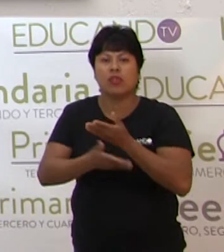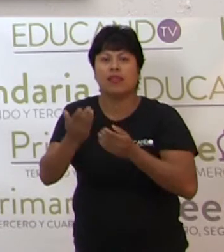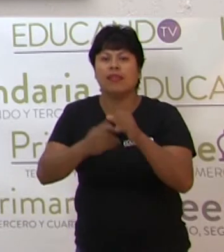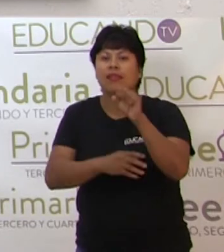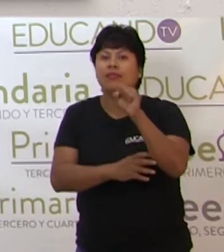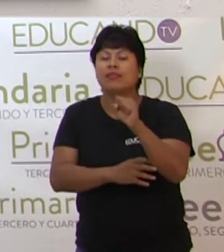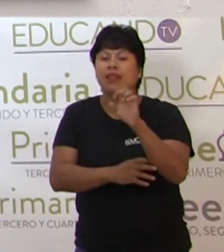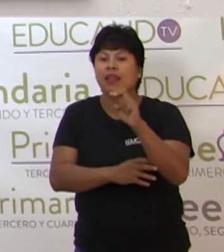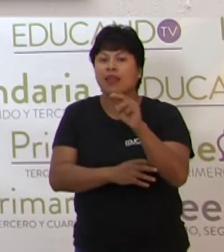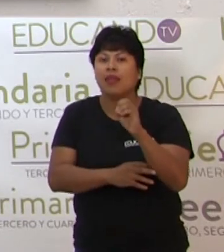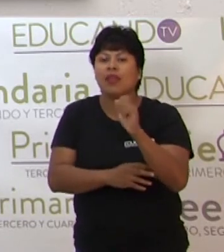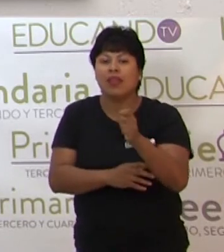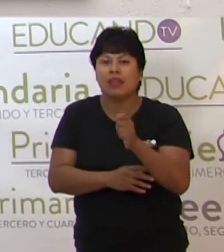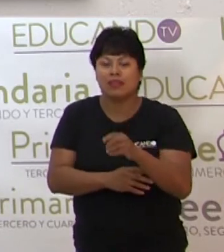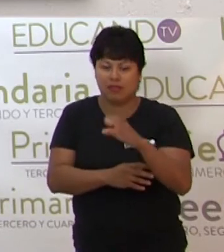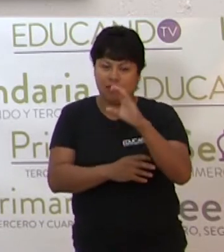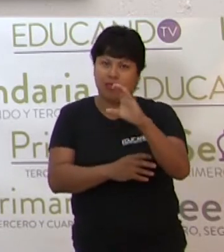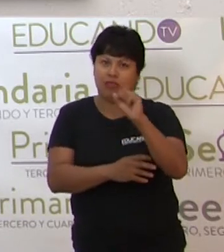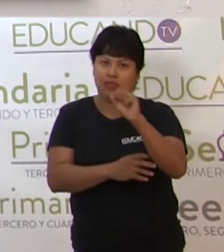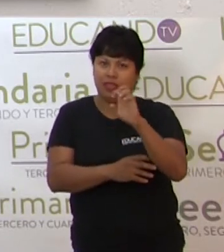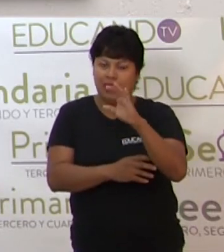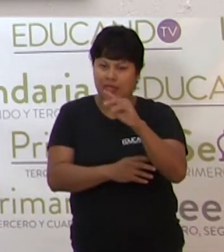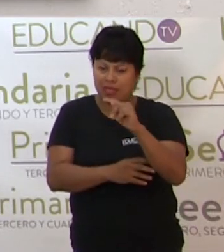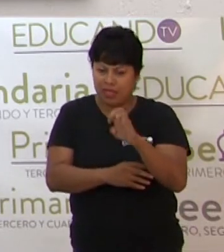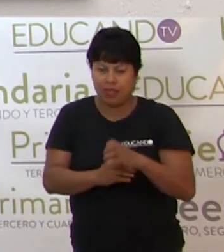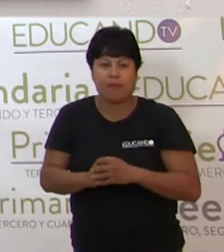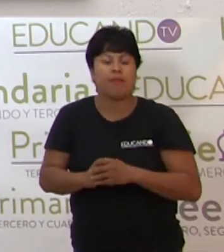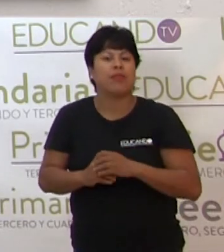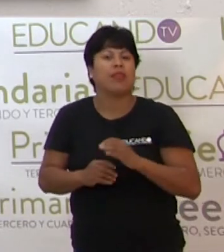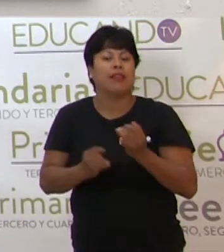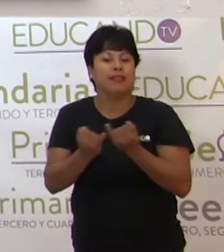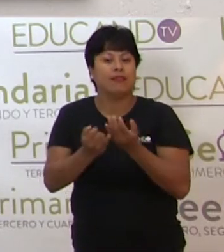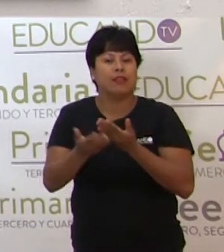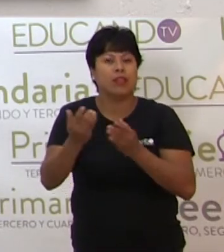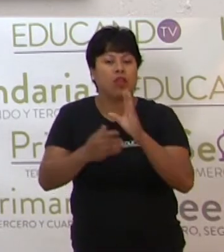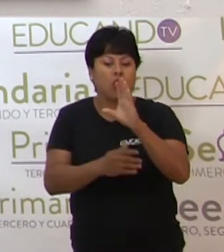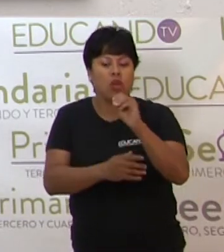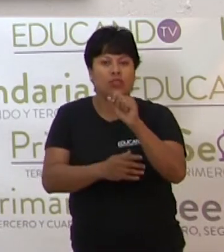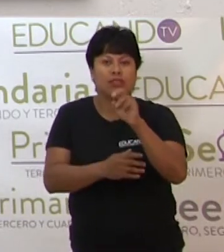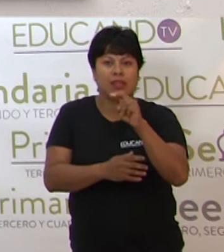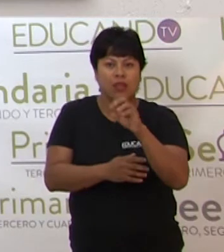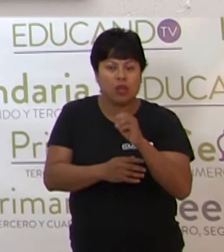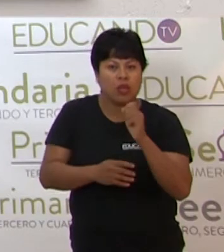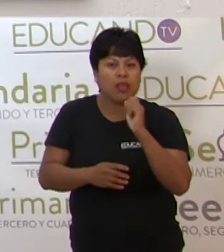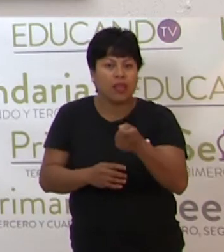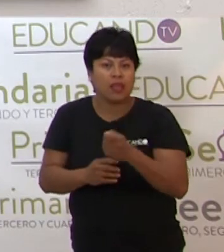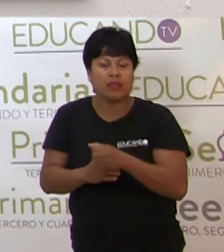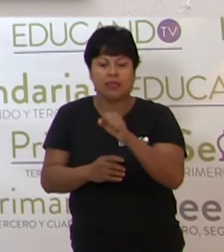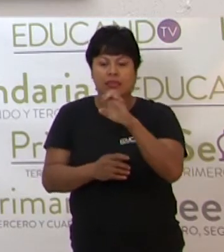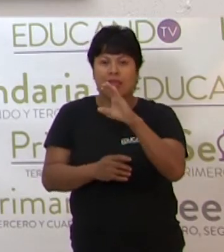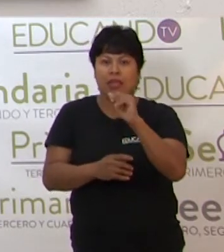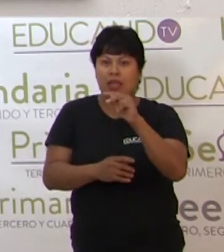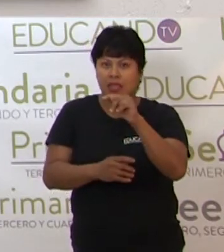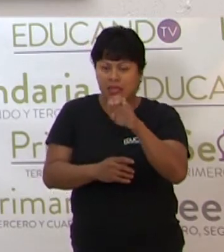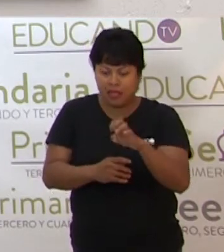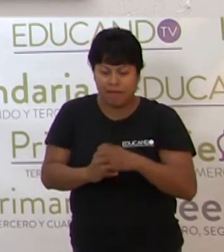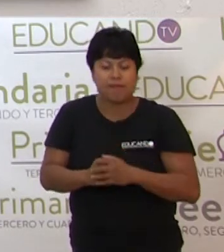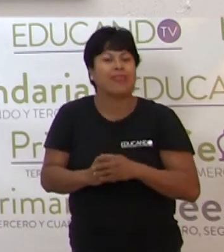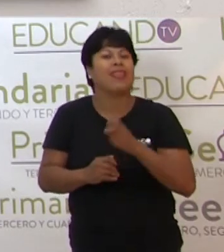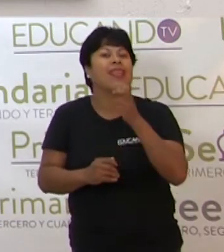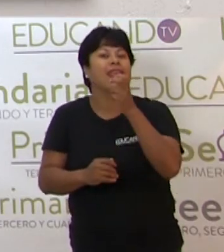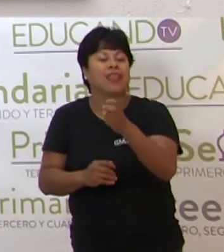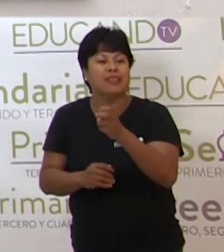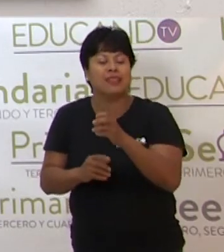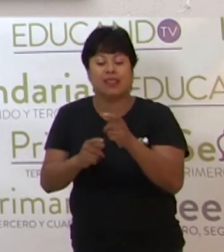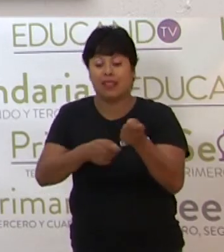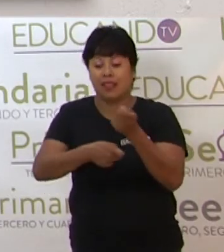seno es la cosecante. Su función recíproco de coseno es la secante. Y su